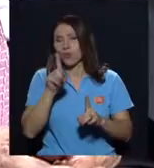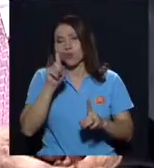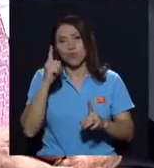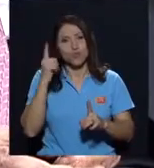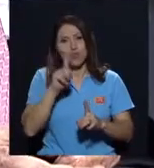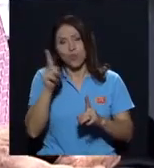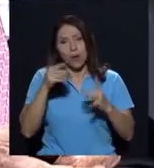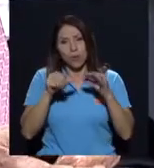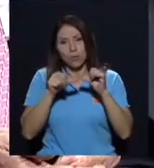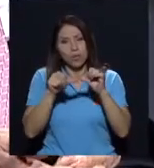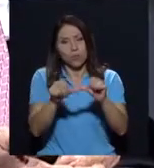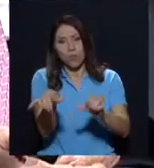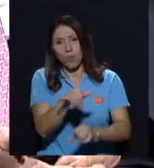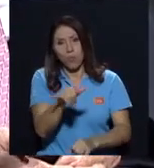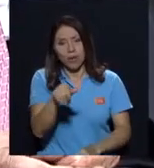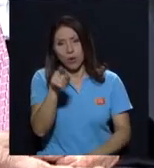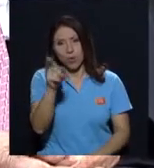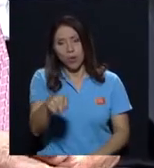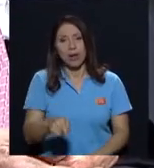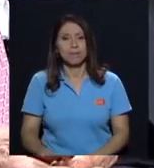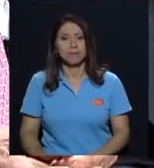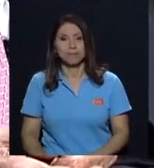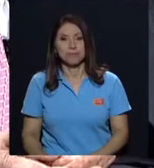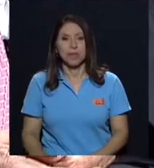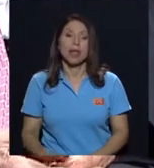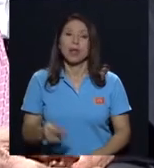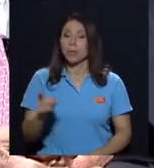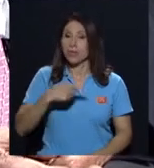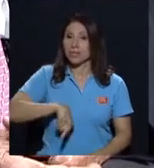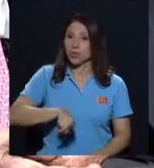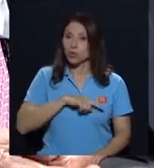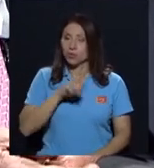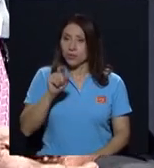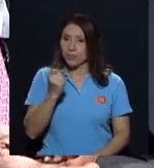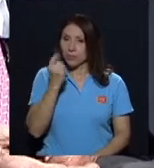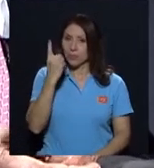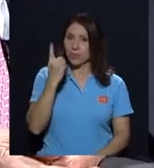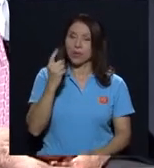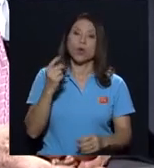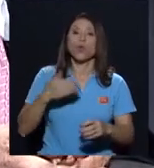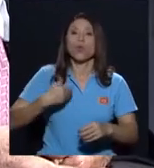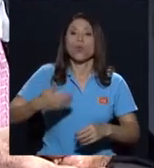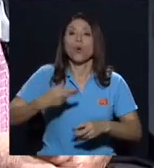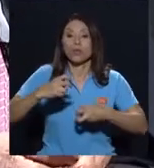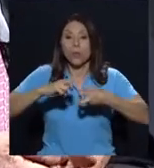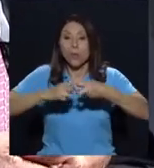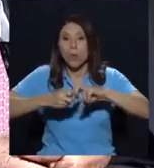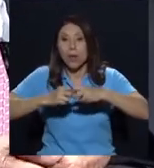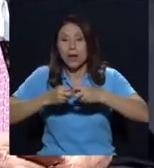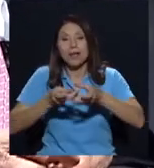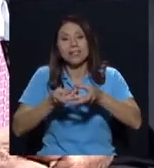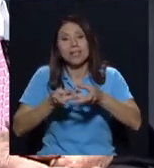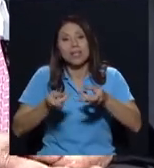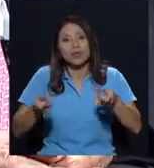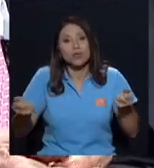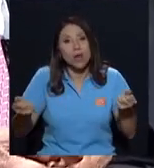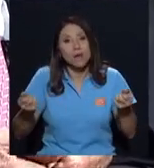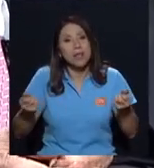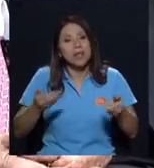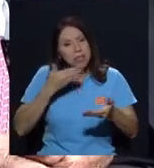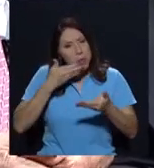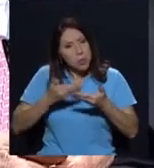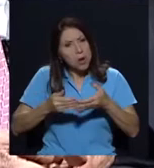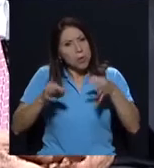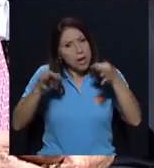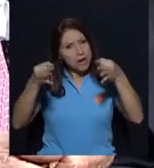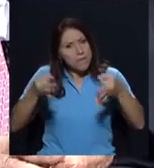bueno y es que tenemos que estar claros de que el problema se resuelve de una manera civilizada aunque pongamos de